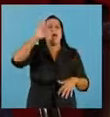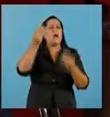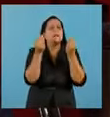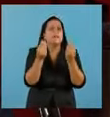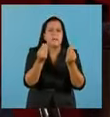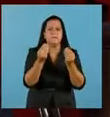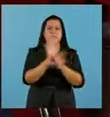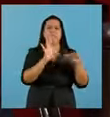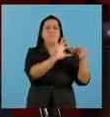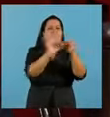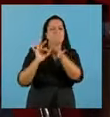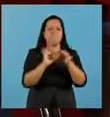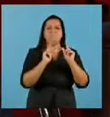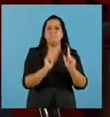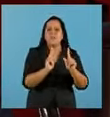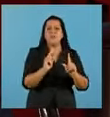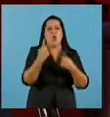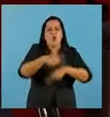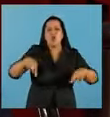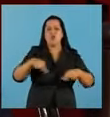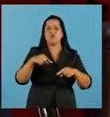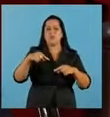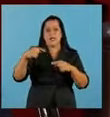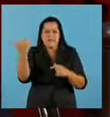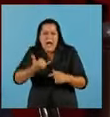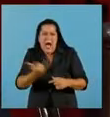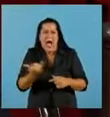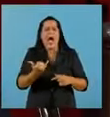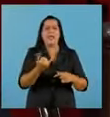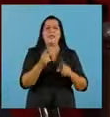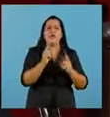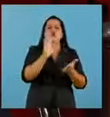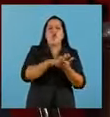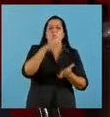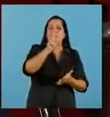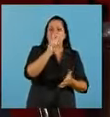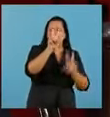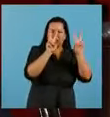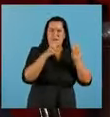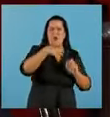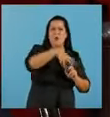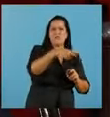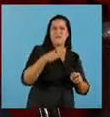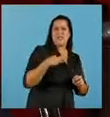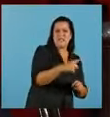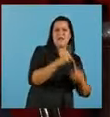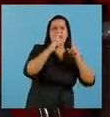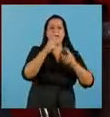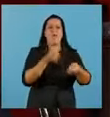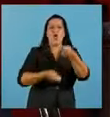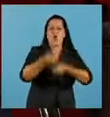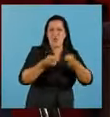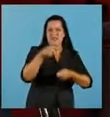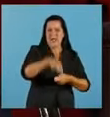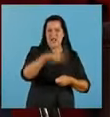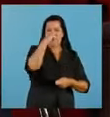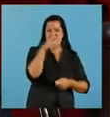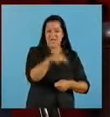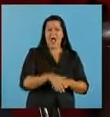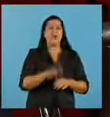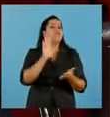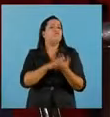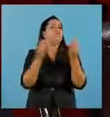su unificación con los valiosos recursos existentes en el área de la justicia civil y comercial federal. Se